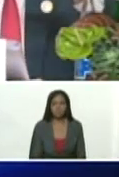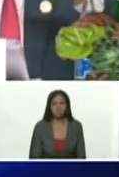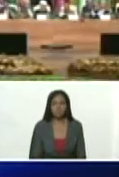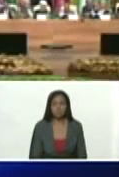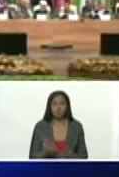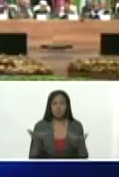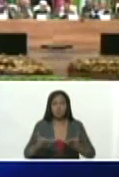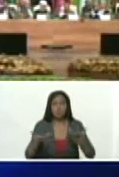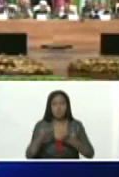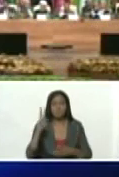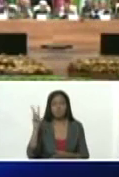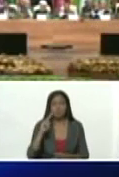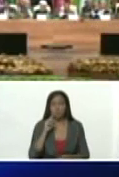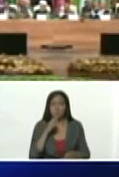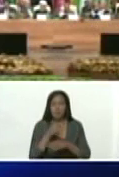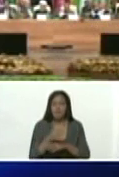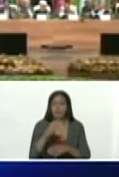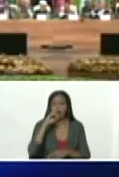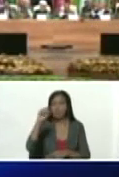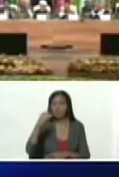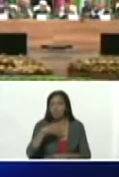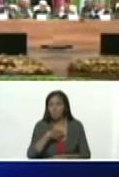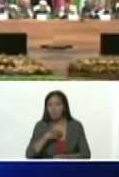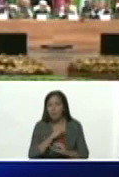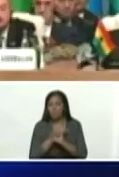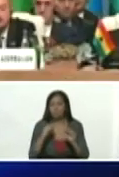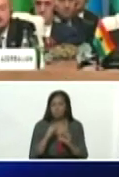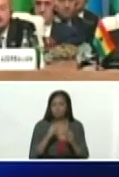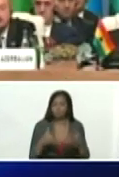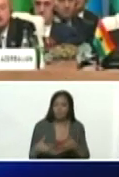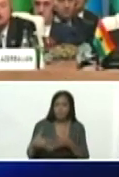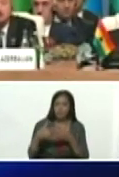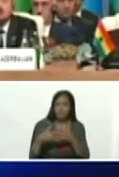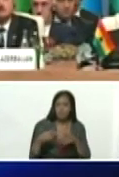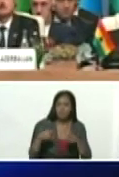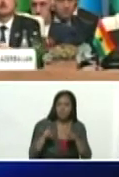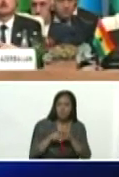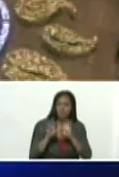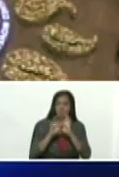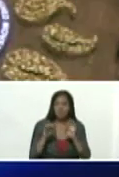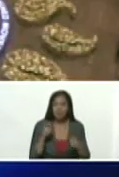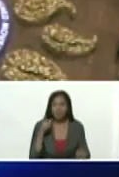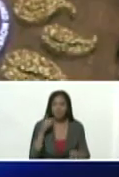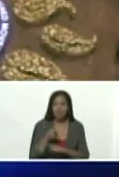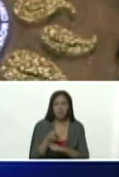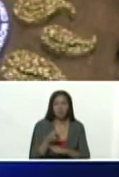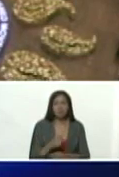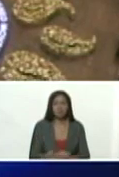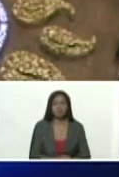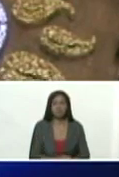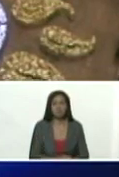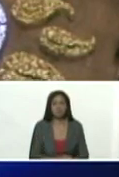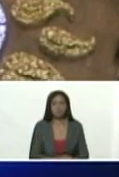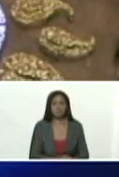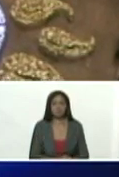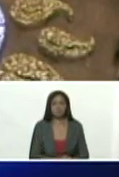Incendio en Venezuela para que Maduro no pueda salir. El imperialismo le da las órdenes